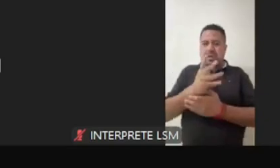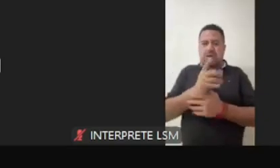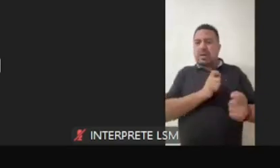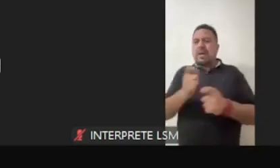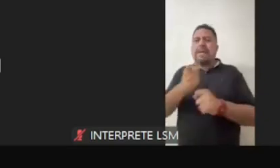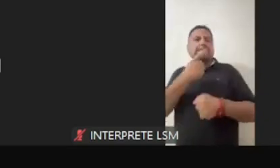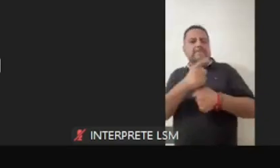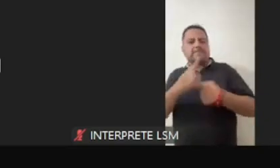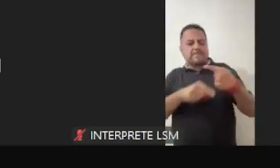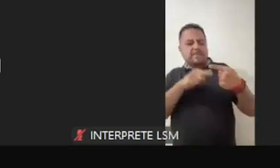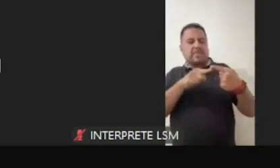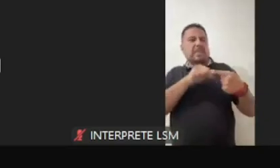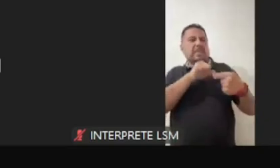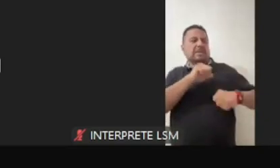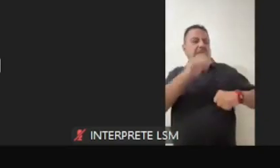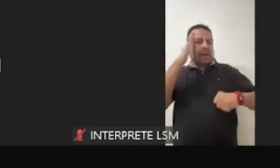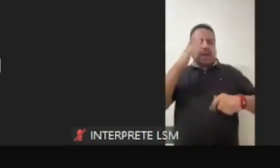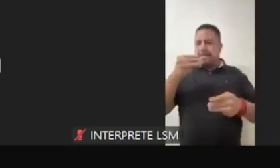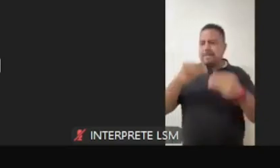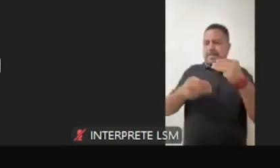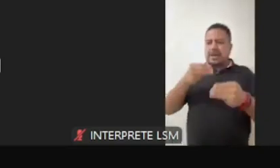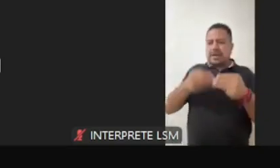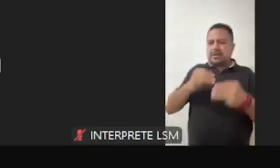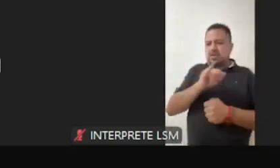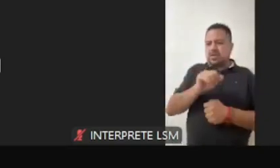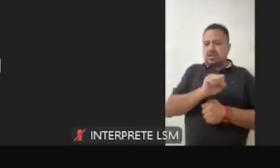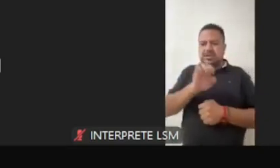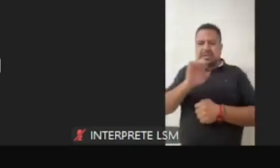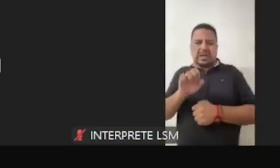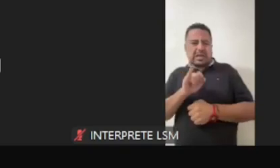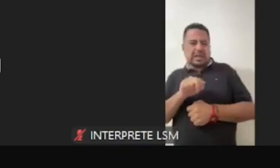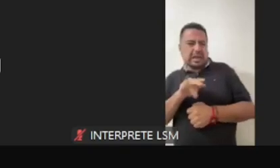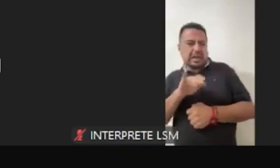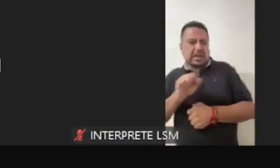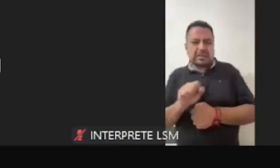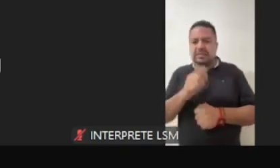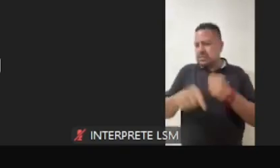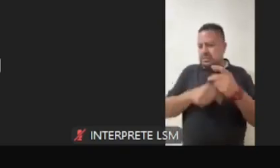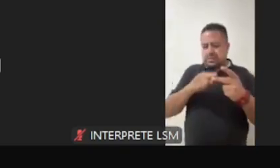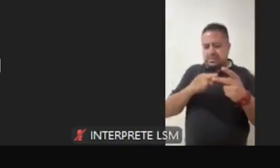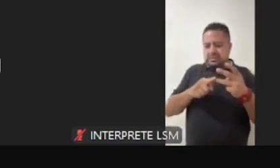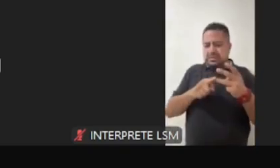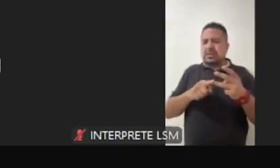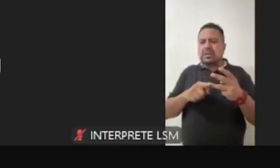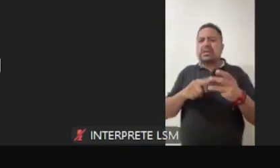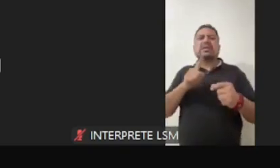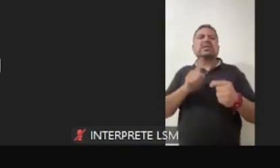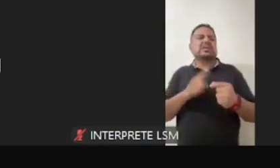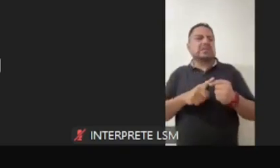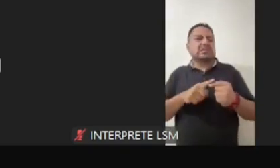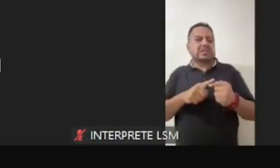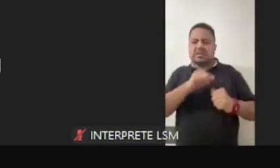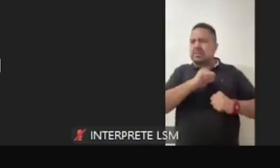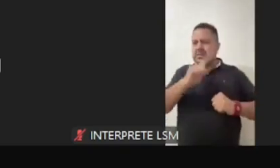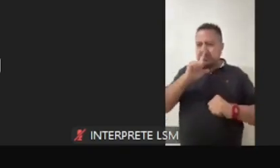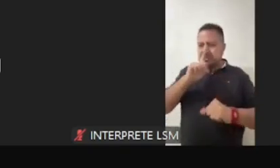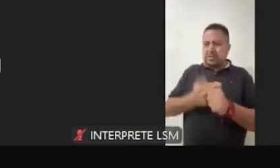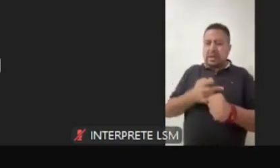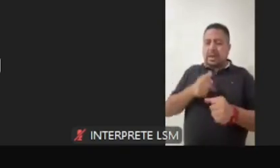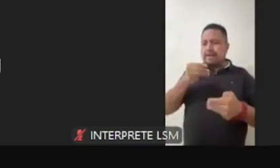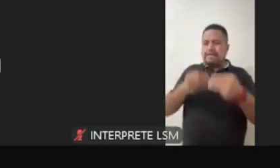primero a la ponencia a cargo del magistrado José innes betancur Salgado el segundo y tercero a la ponencia a cargo de la